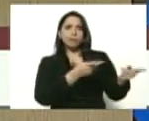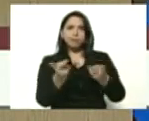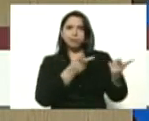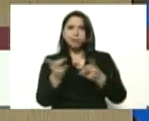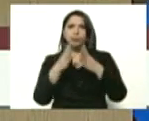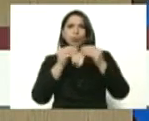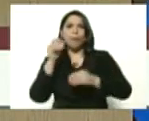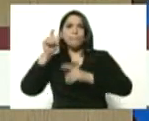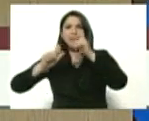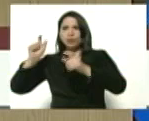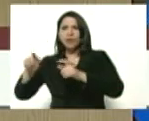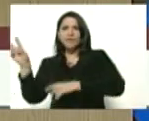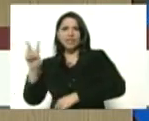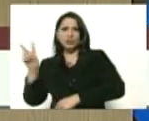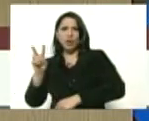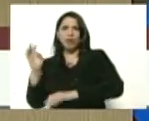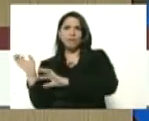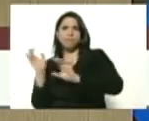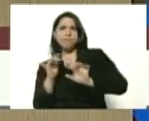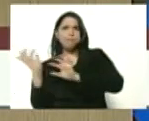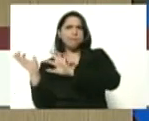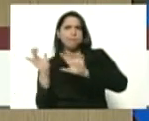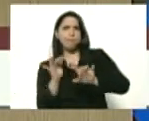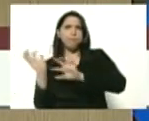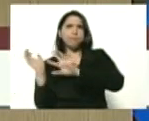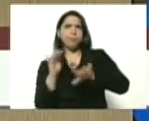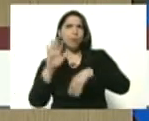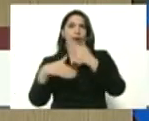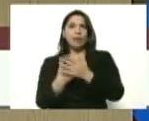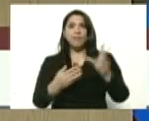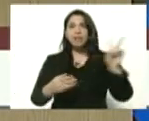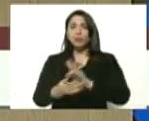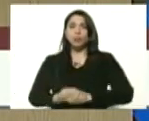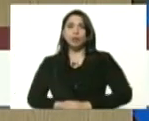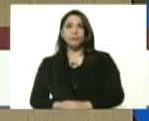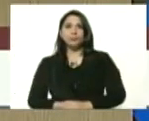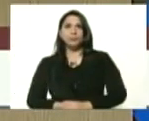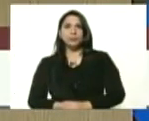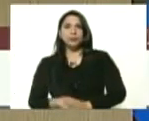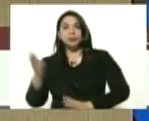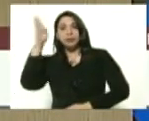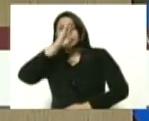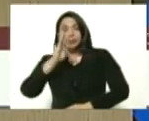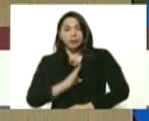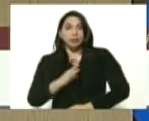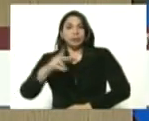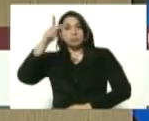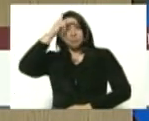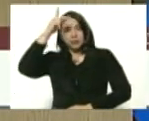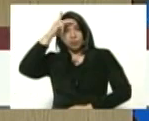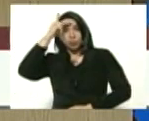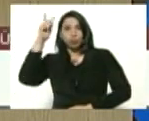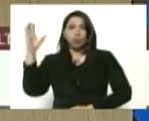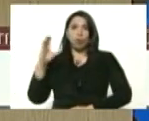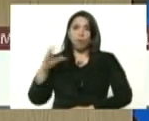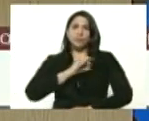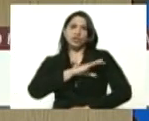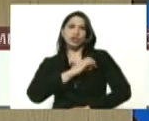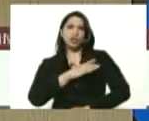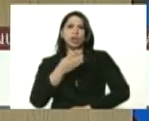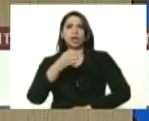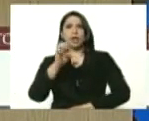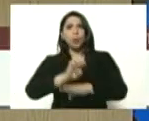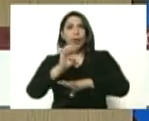los connacionales que vienen por miles y miles desde Colombia, desde Brasil, desde Perú, desde Chile, desde